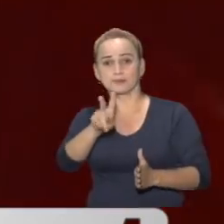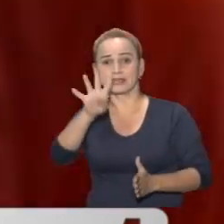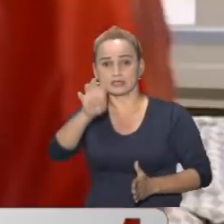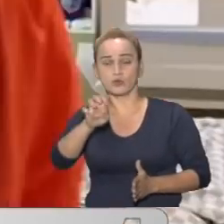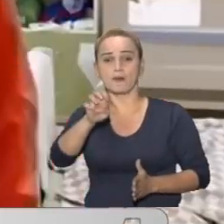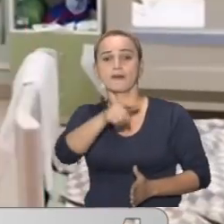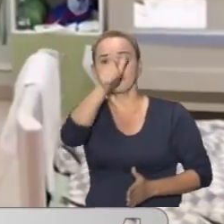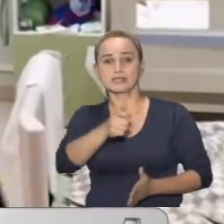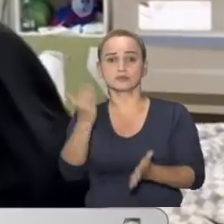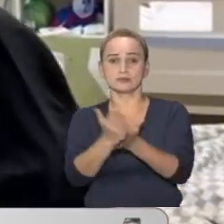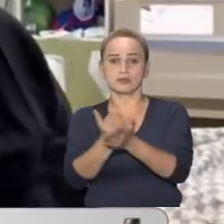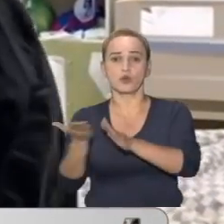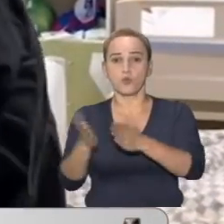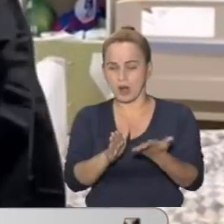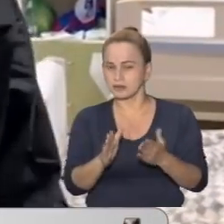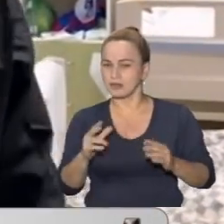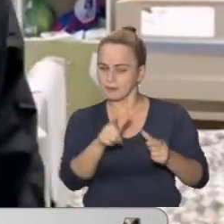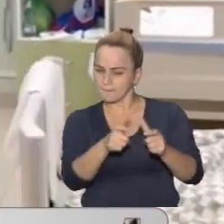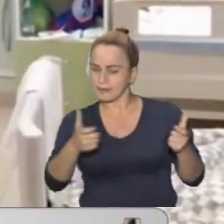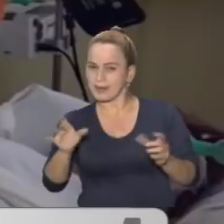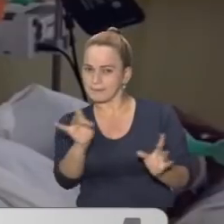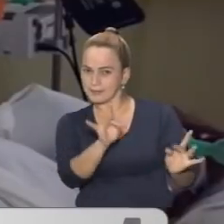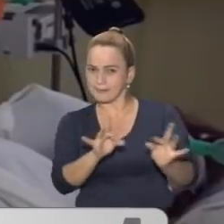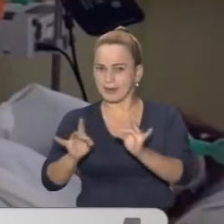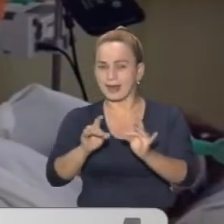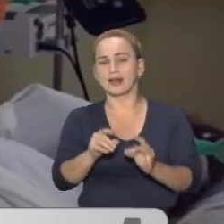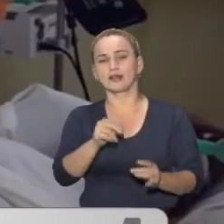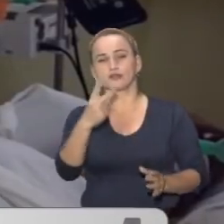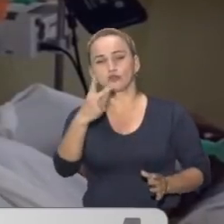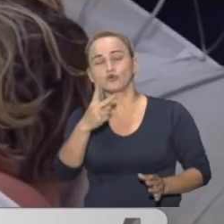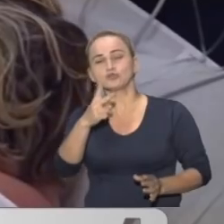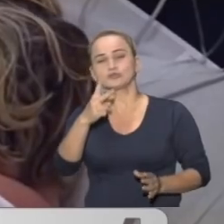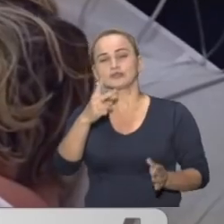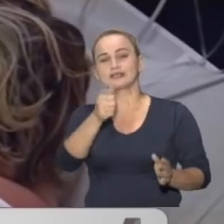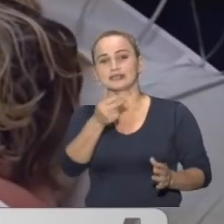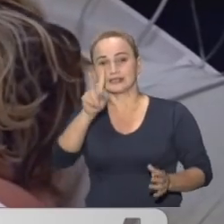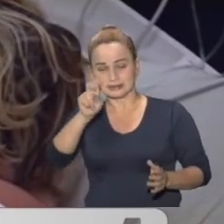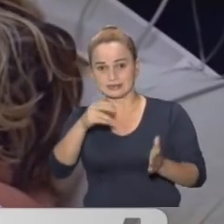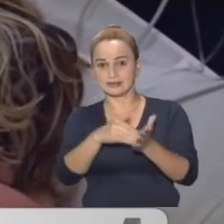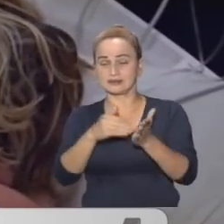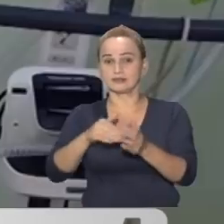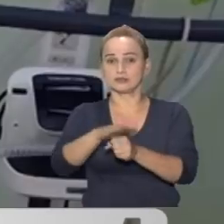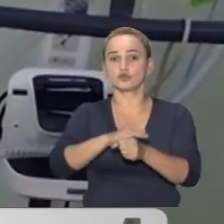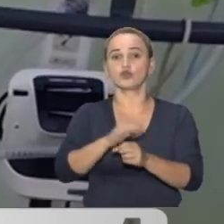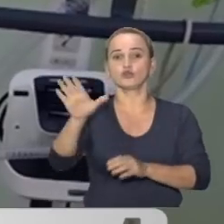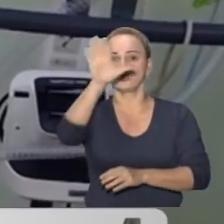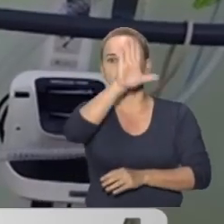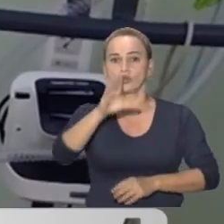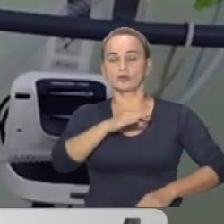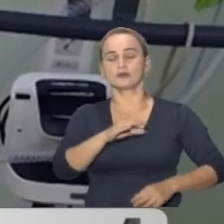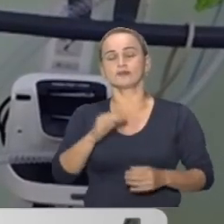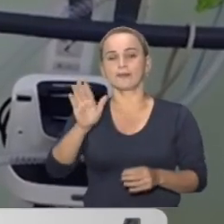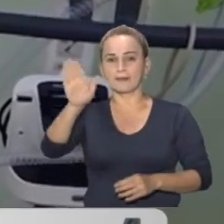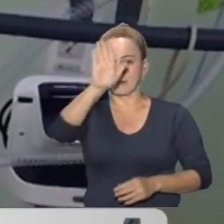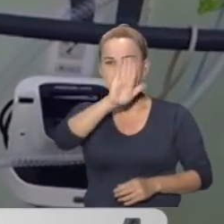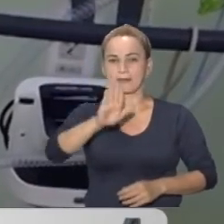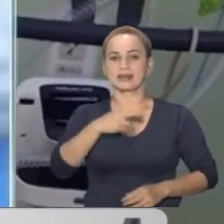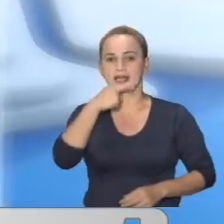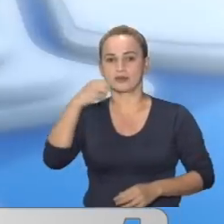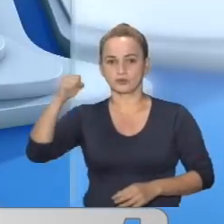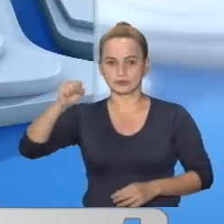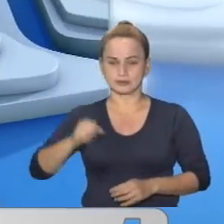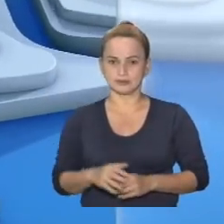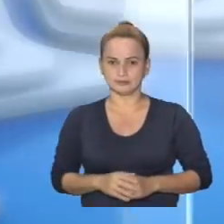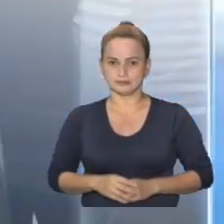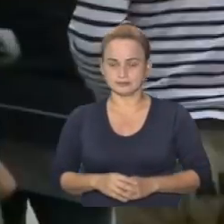219.329. Además, se detectaron 28.717 nuevos casos en las 85 regiones del país en la última jornada.